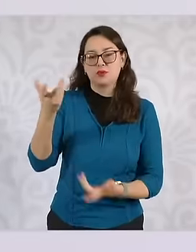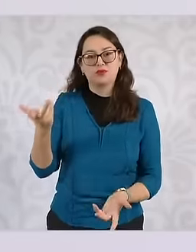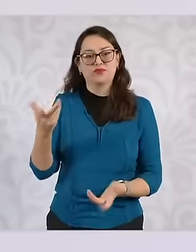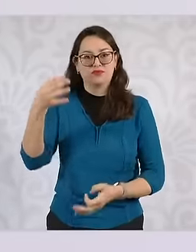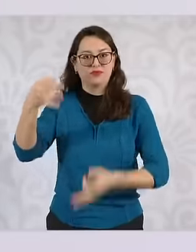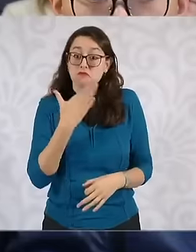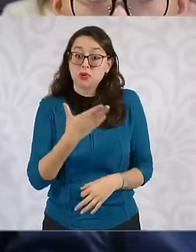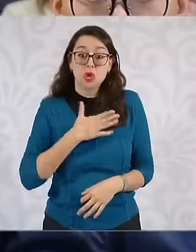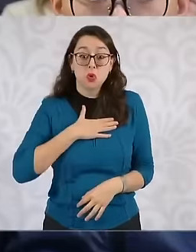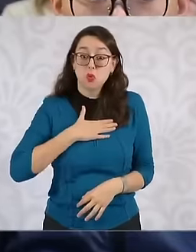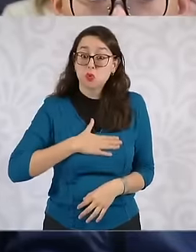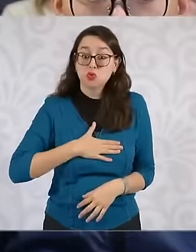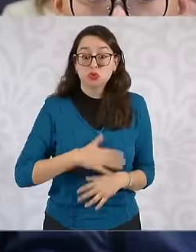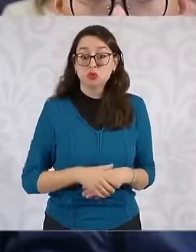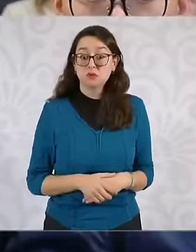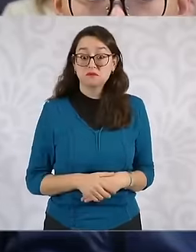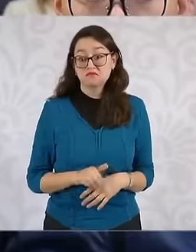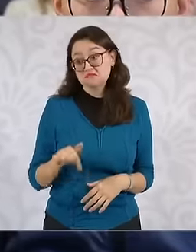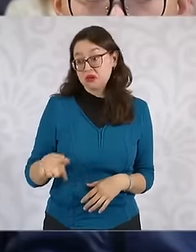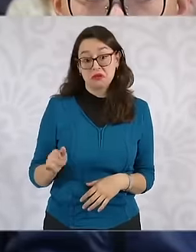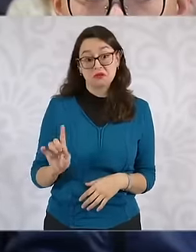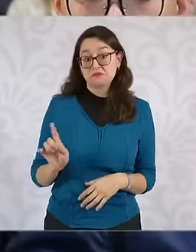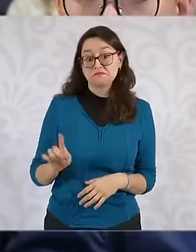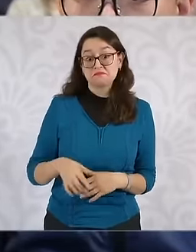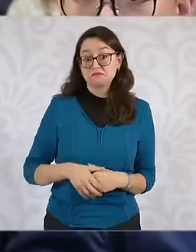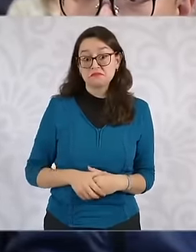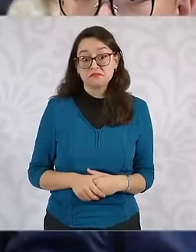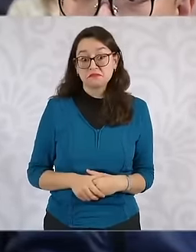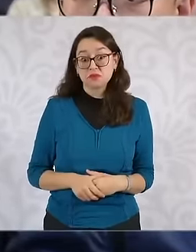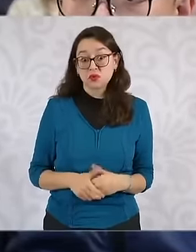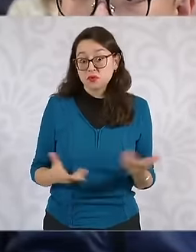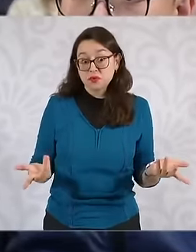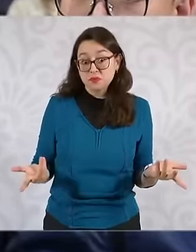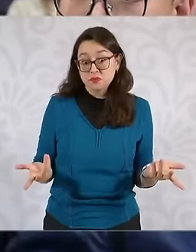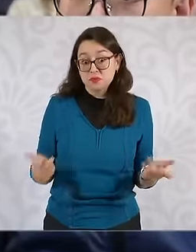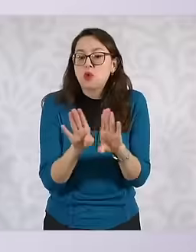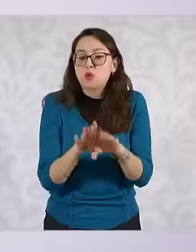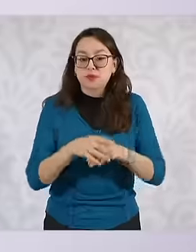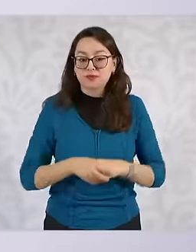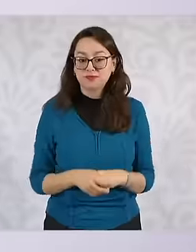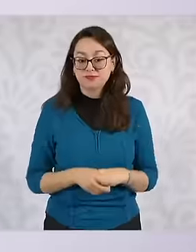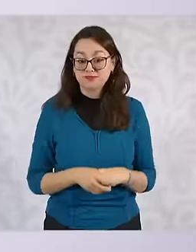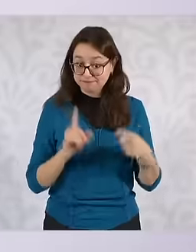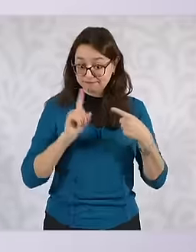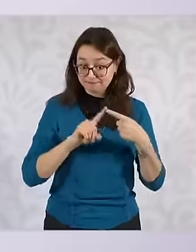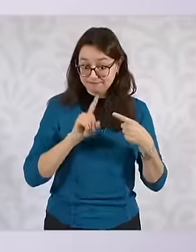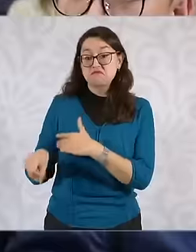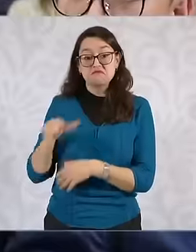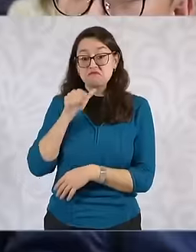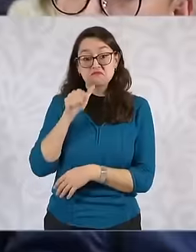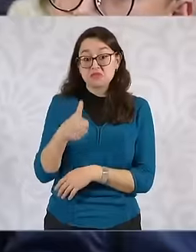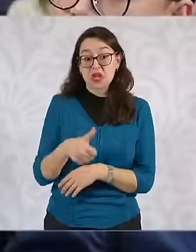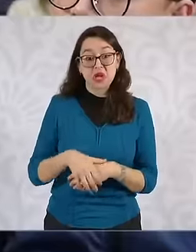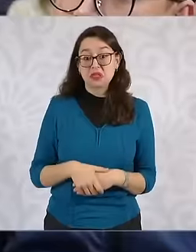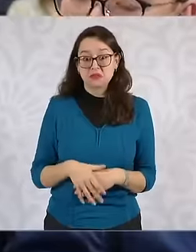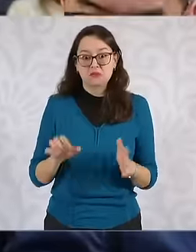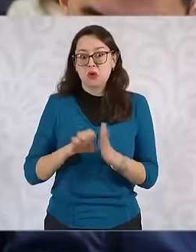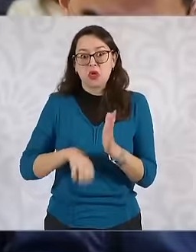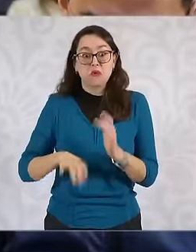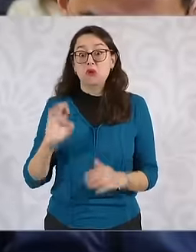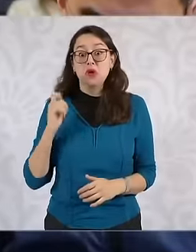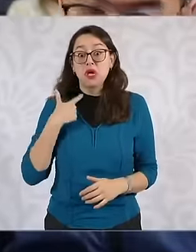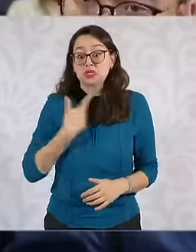justicia cuando hay personajes de alto nivel. O sea, en México no se ha encarcelado nunca un expresidente,